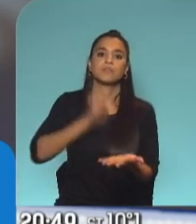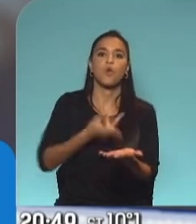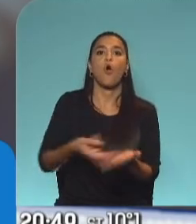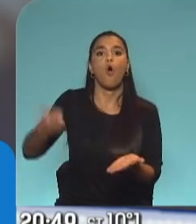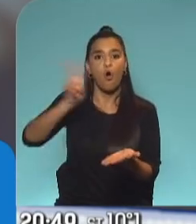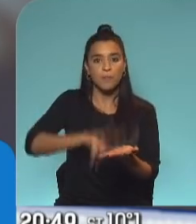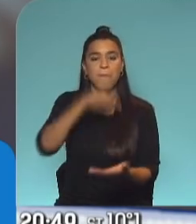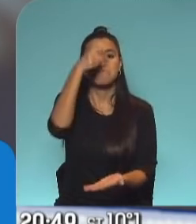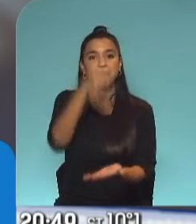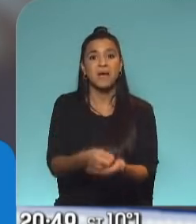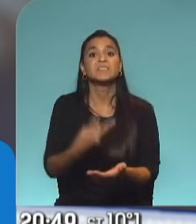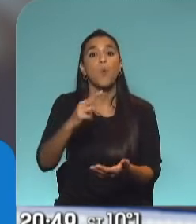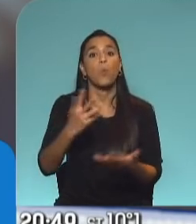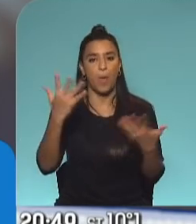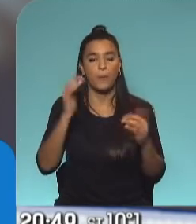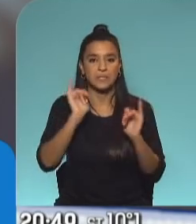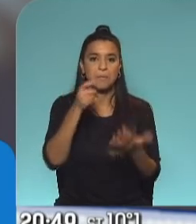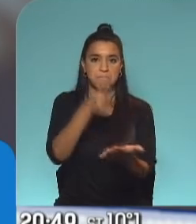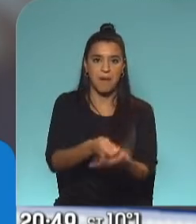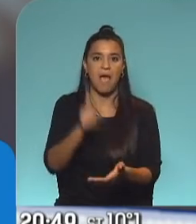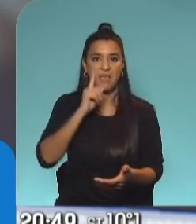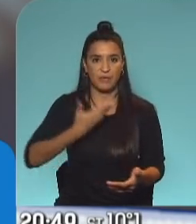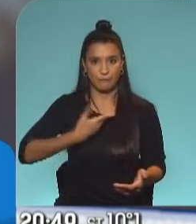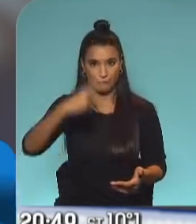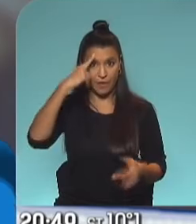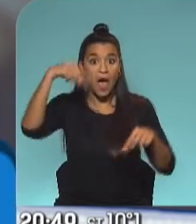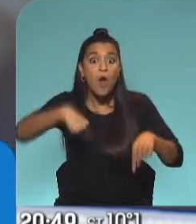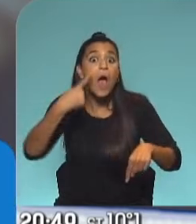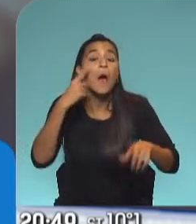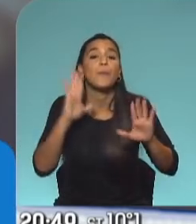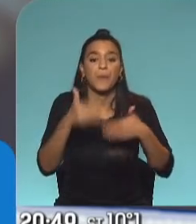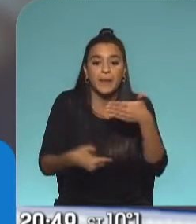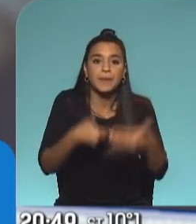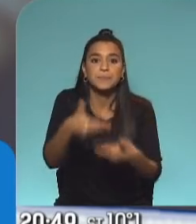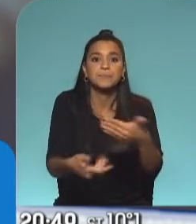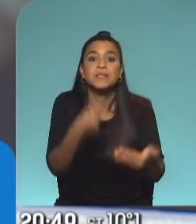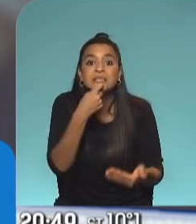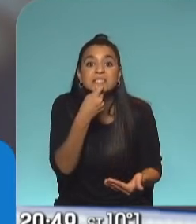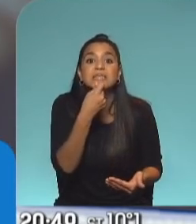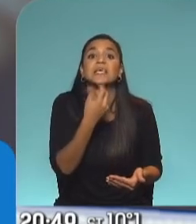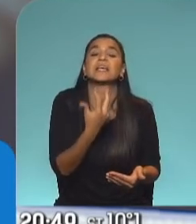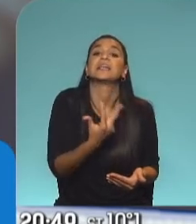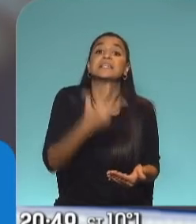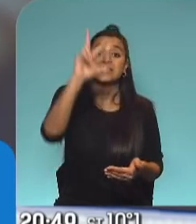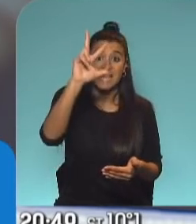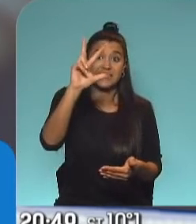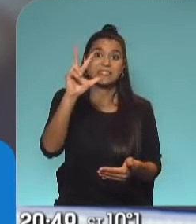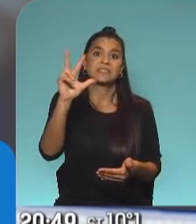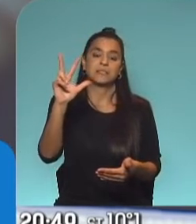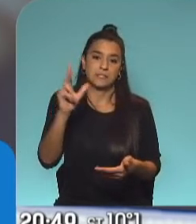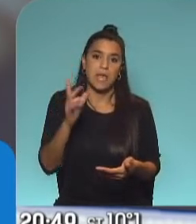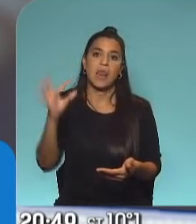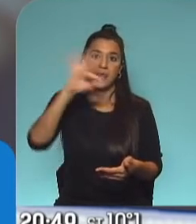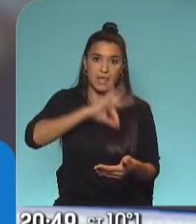pagar por segunda vez el ingreso familiar. Y ahora estamos evaluando qué va a pasar, si va a haber un tercer ingreso familiar, si este